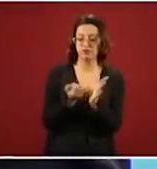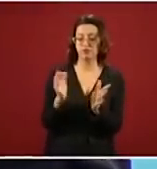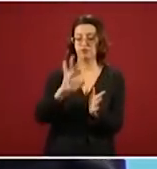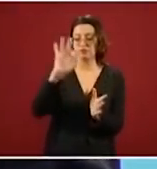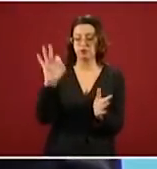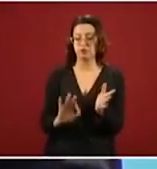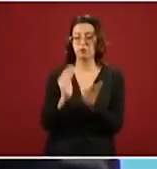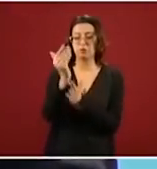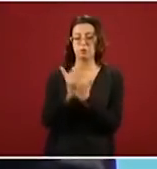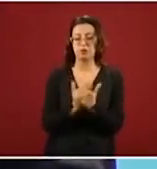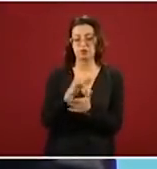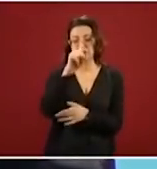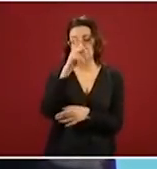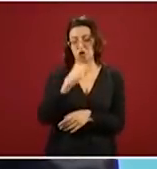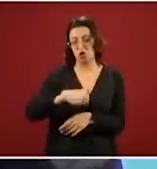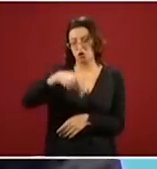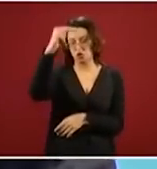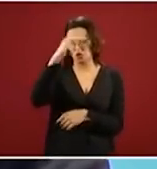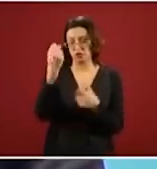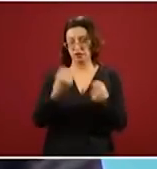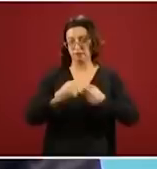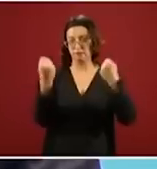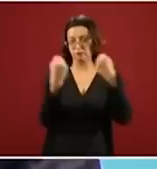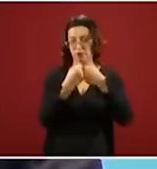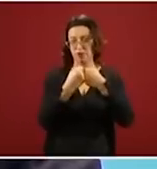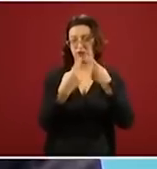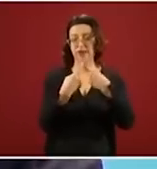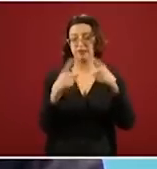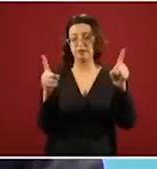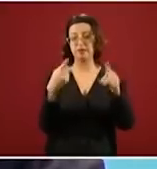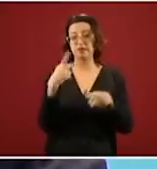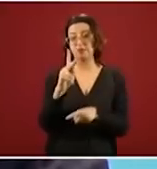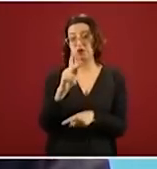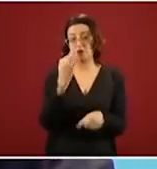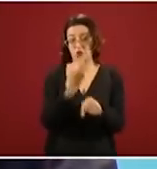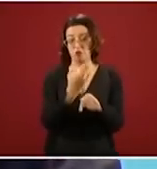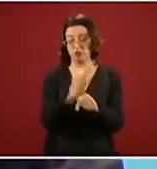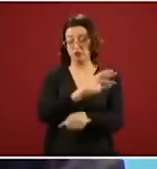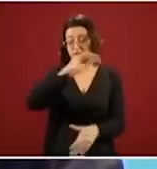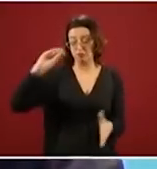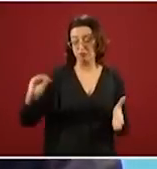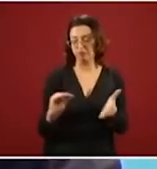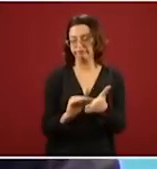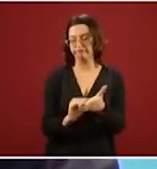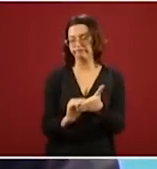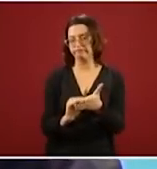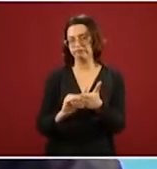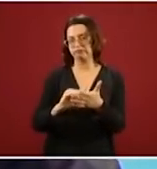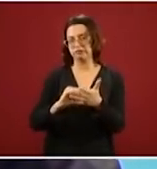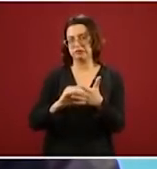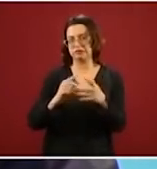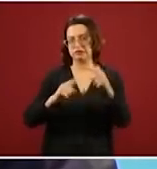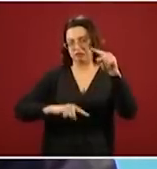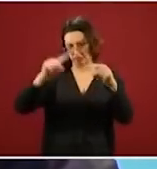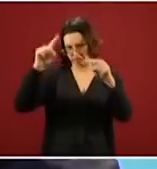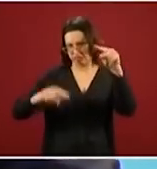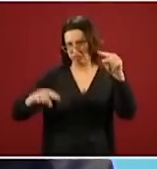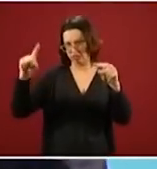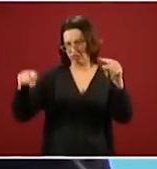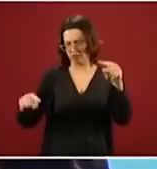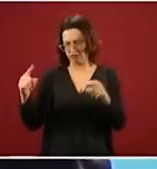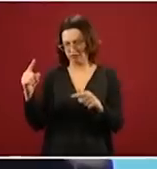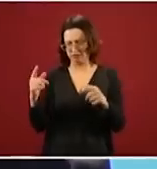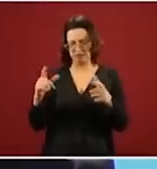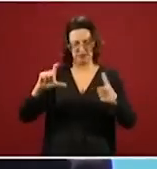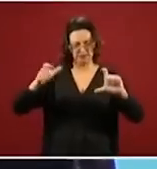norte que no están considerados para no distorsionar que las gráficas pero que también la política fiscal con el tema cambiario